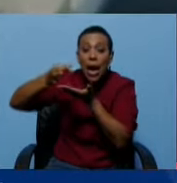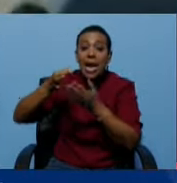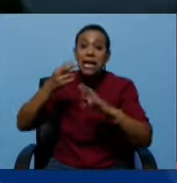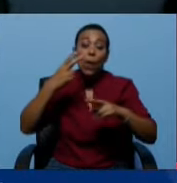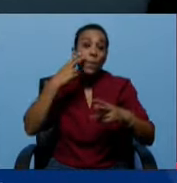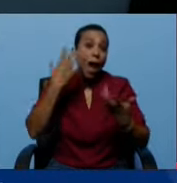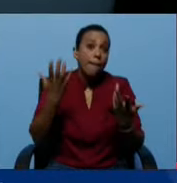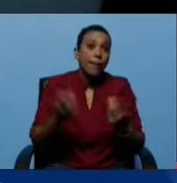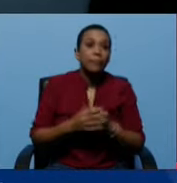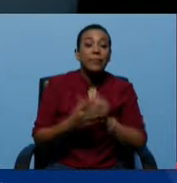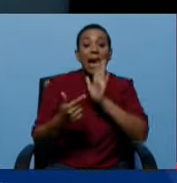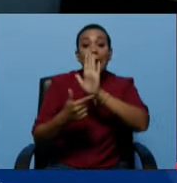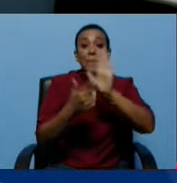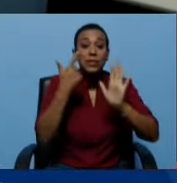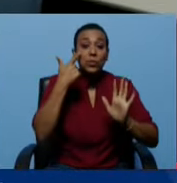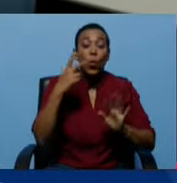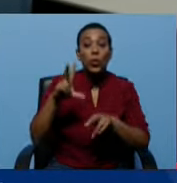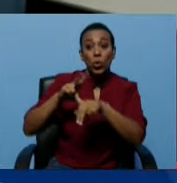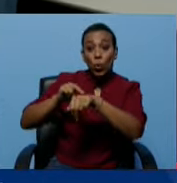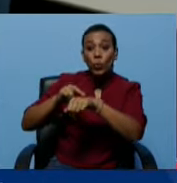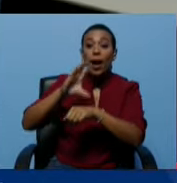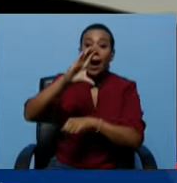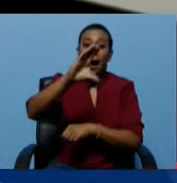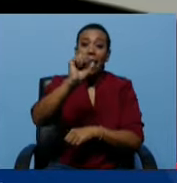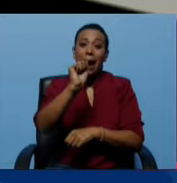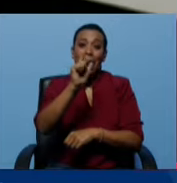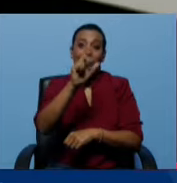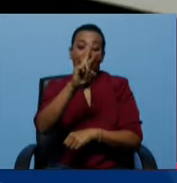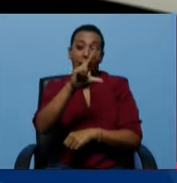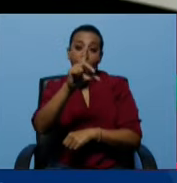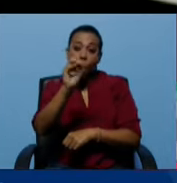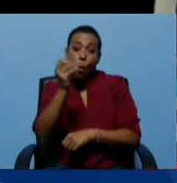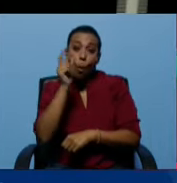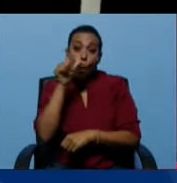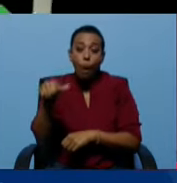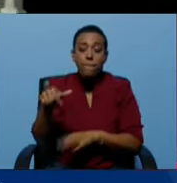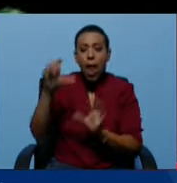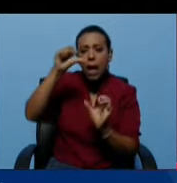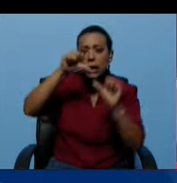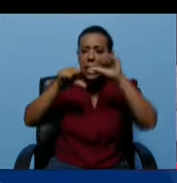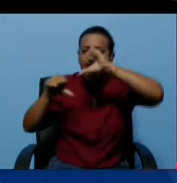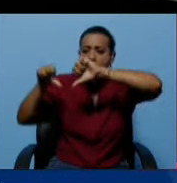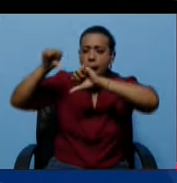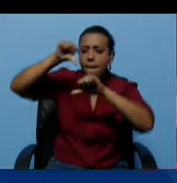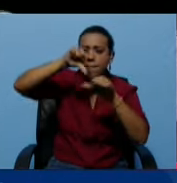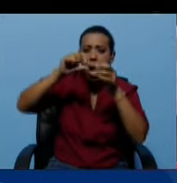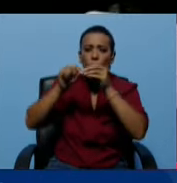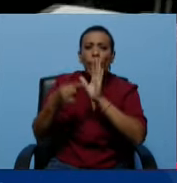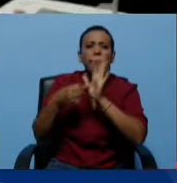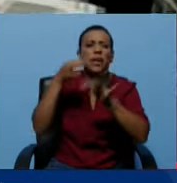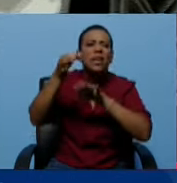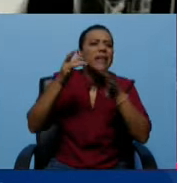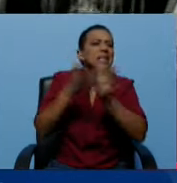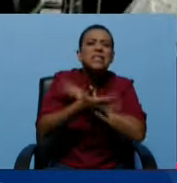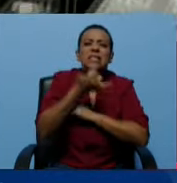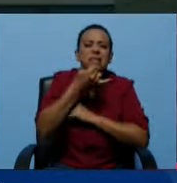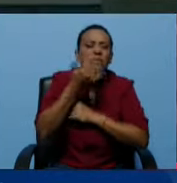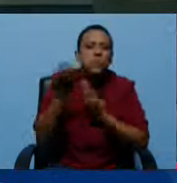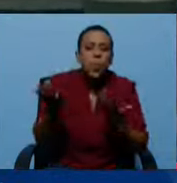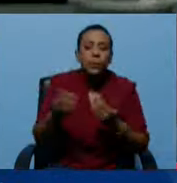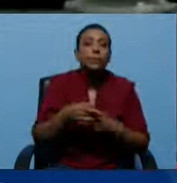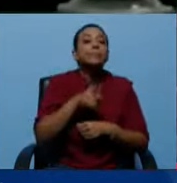toxicología. Les presento al doctor Carlos Ibarra, que es parte del equipo de química medicinal del IBIC, para que explique un poco acerca de esto.